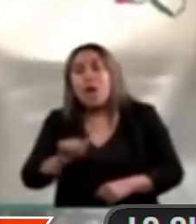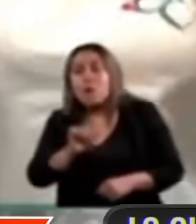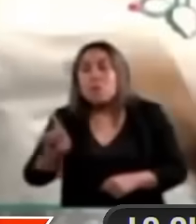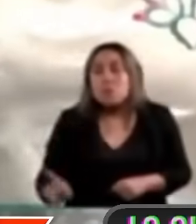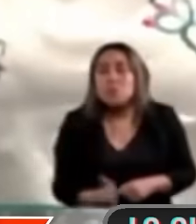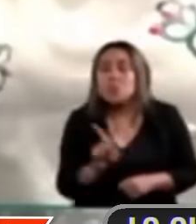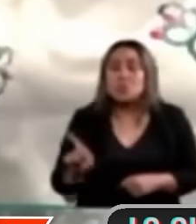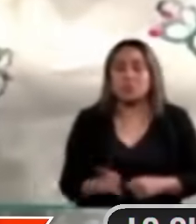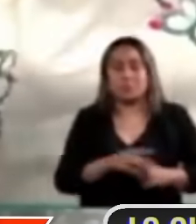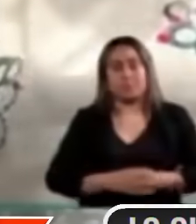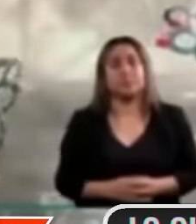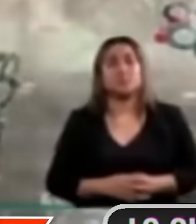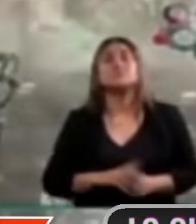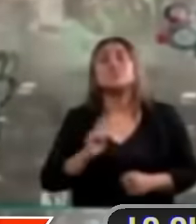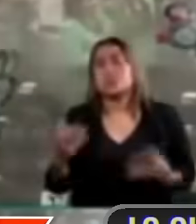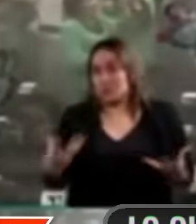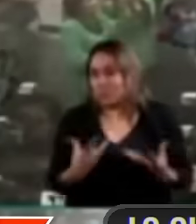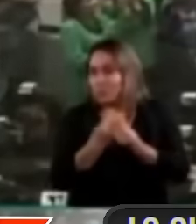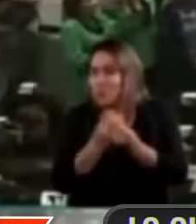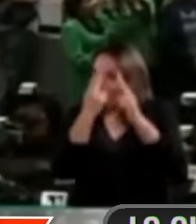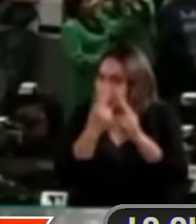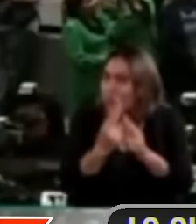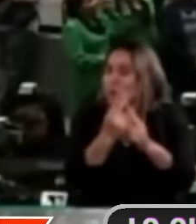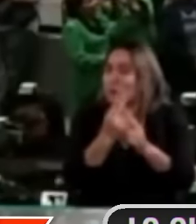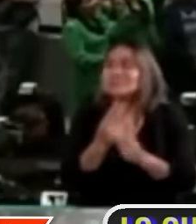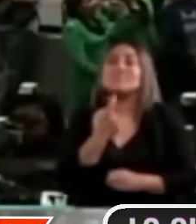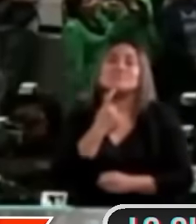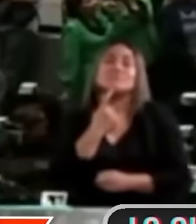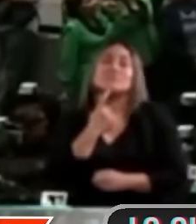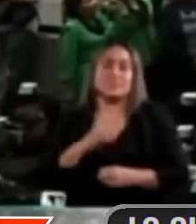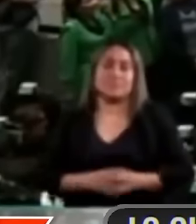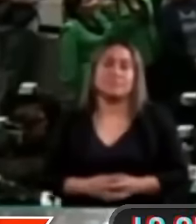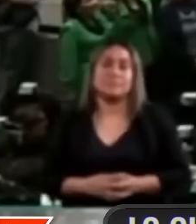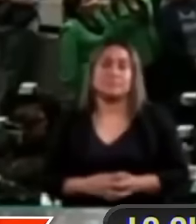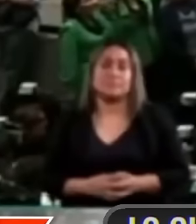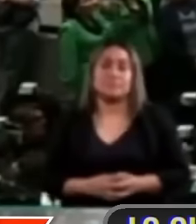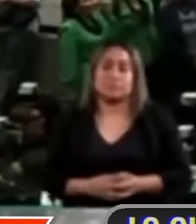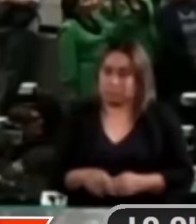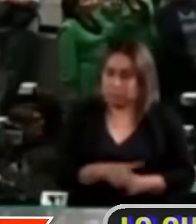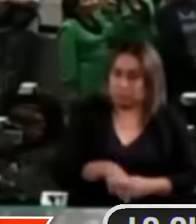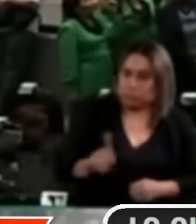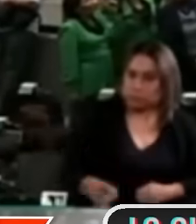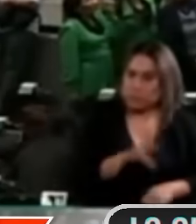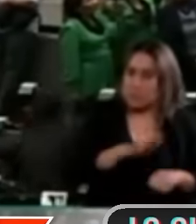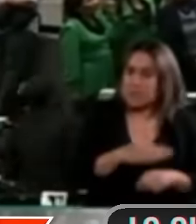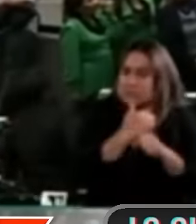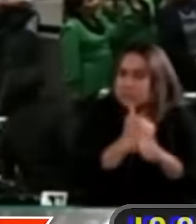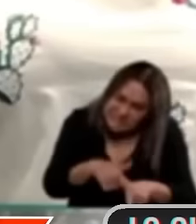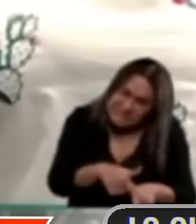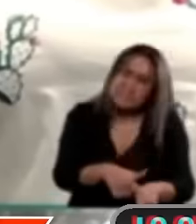con Obrador! ¡Es un honor estar con Obrador! Más vulnerables de la